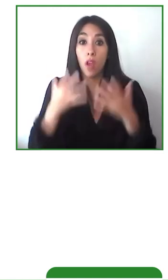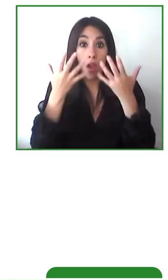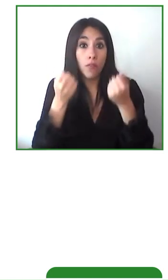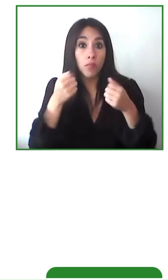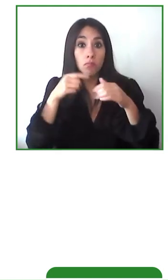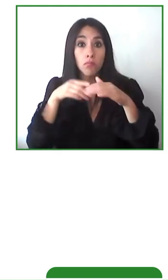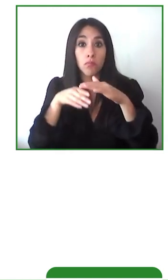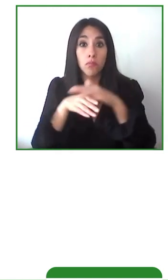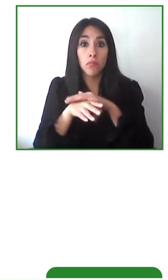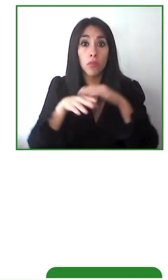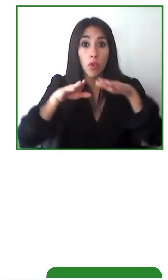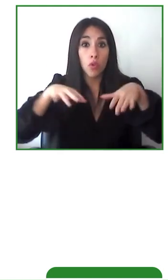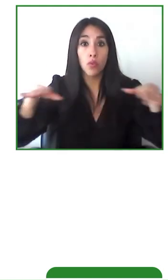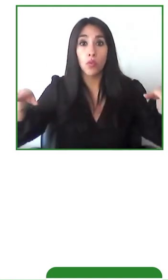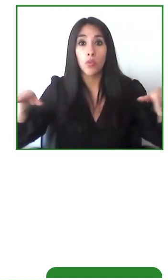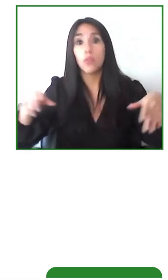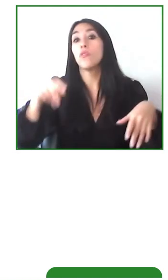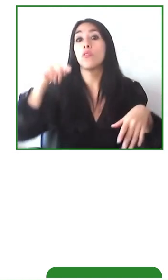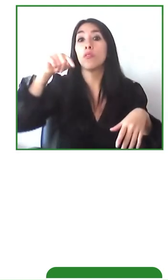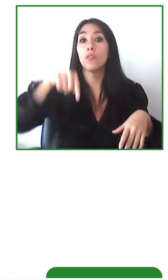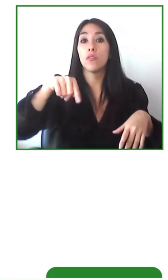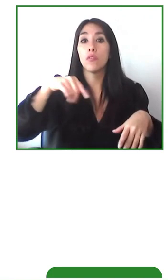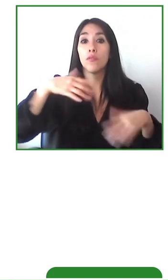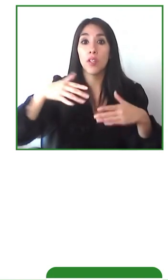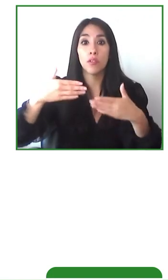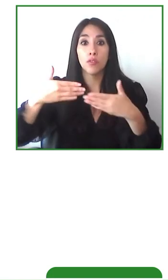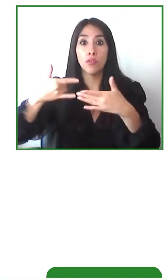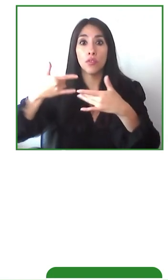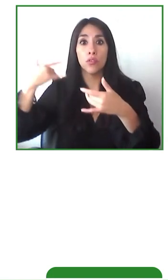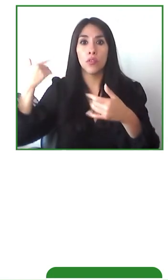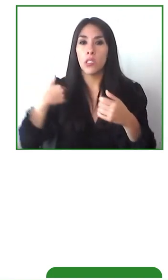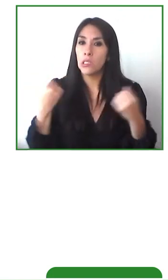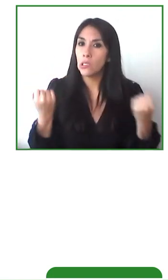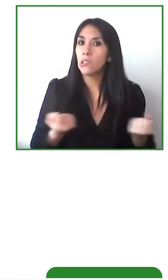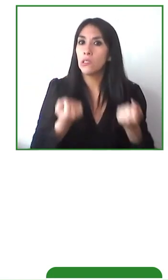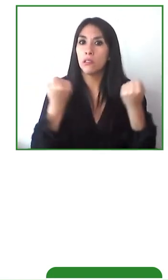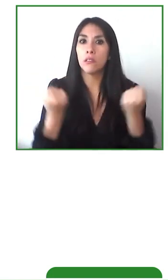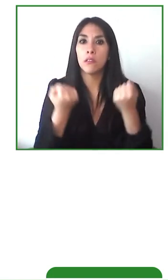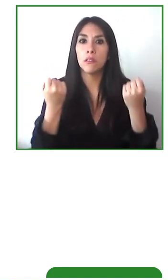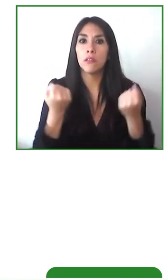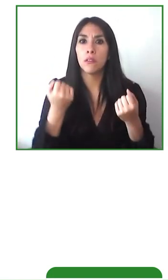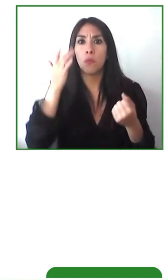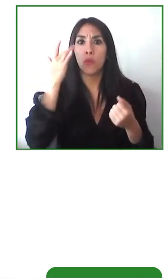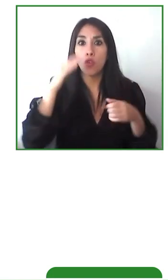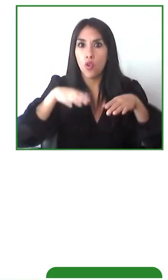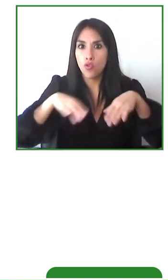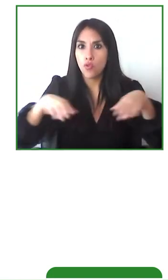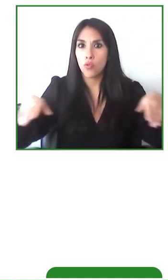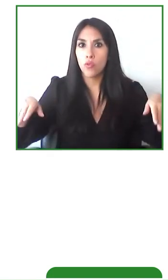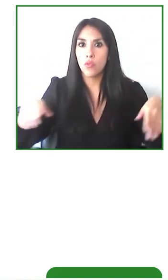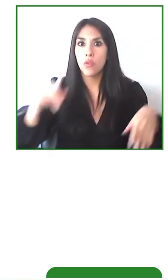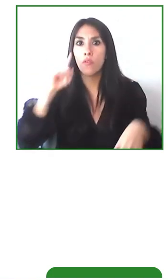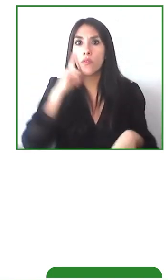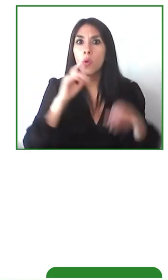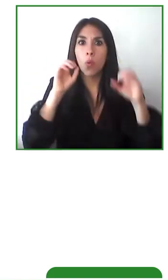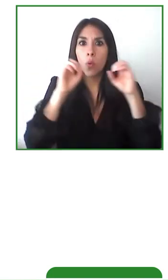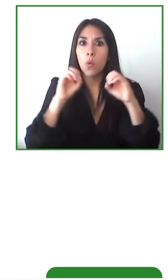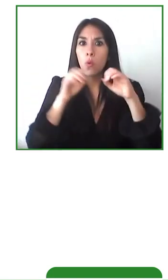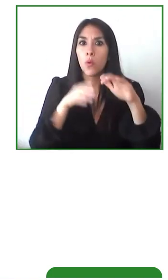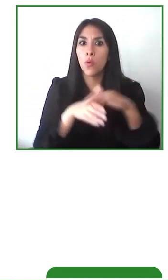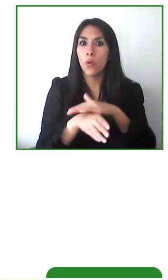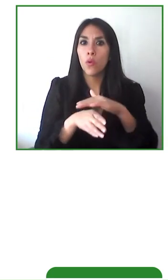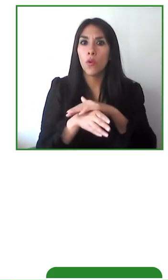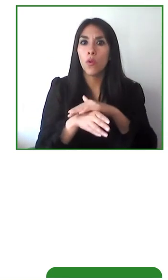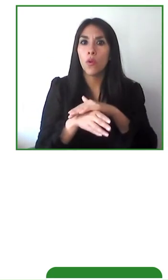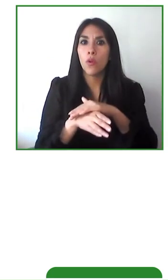historias. Eso es lo que me motiva, porque muchos niños sordos no tienen acceso a ninguna historia hasta mucho más adelante